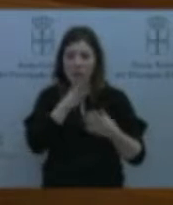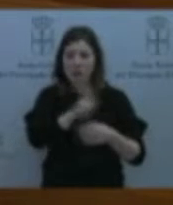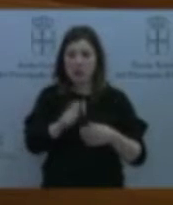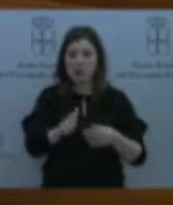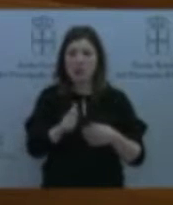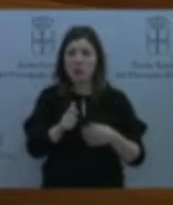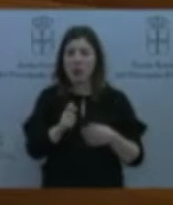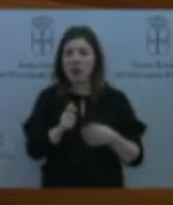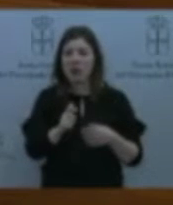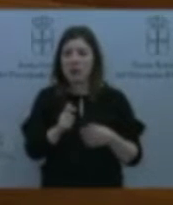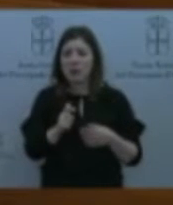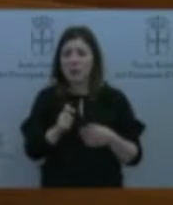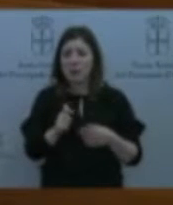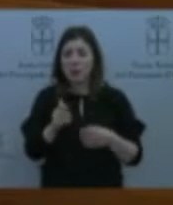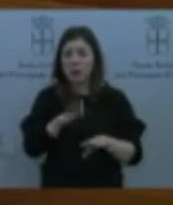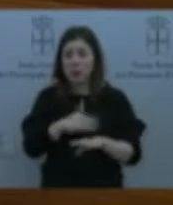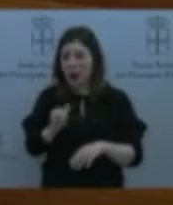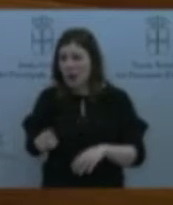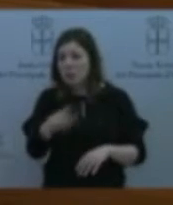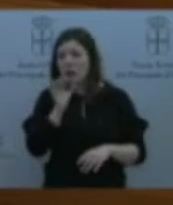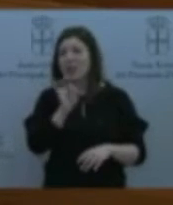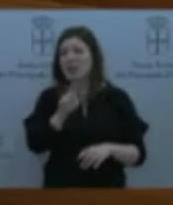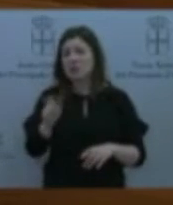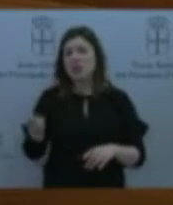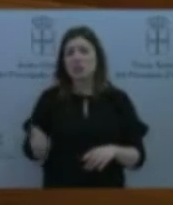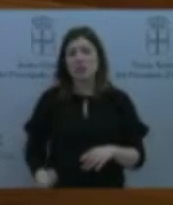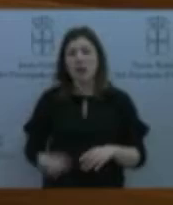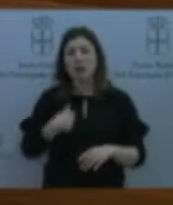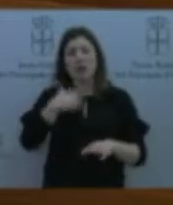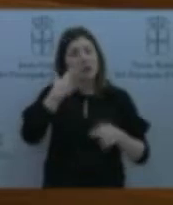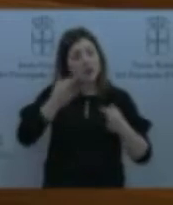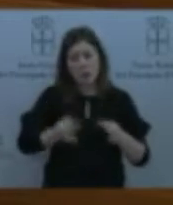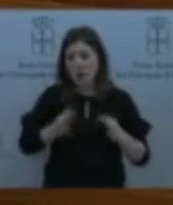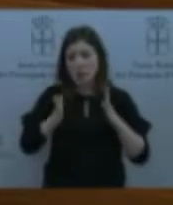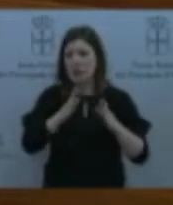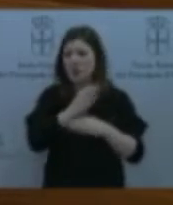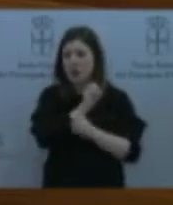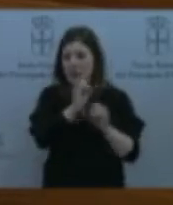15 profesionales que estoy seguro que en ningún momento dudaron de cumplir siempre la ley.